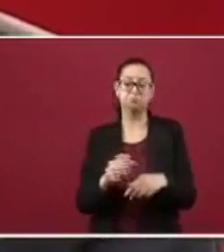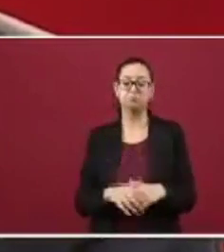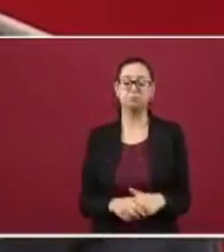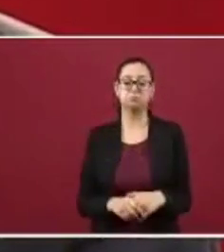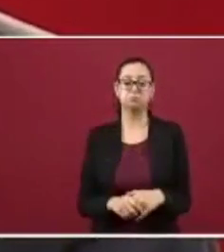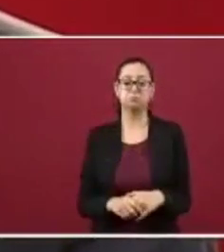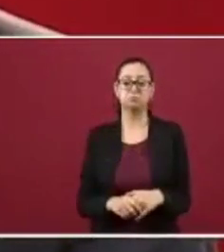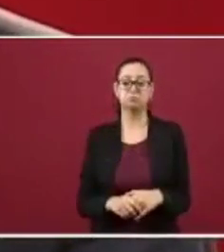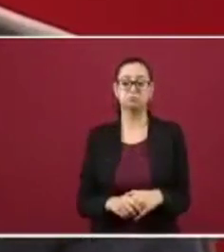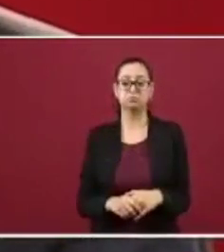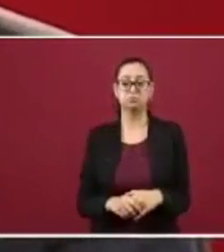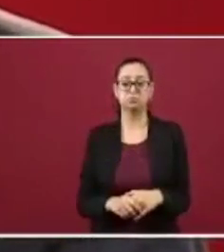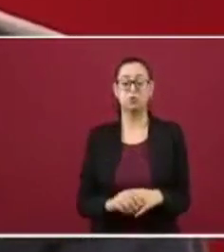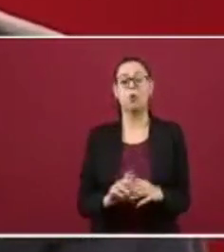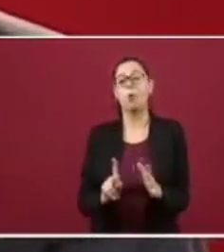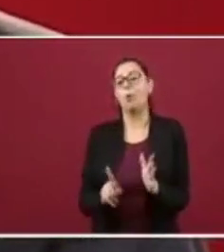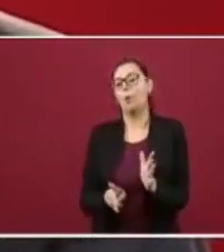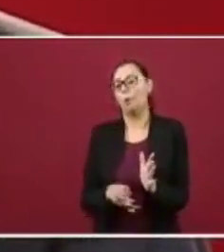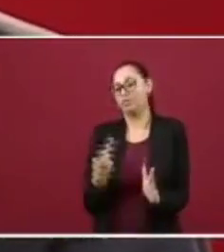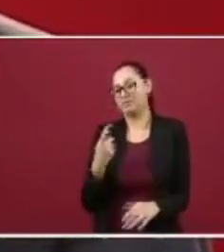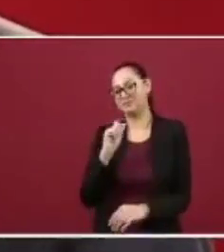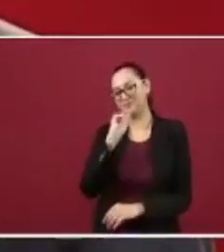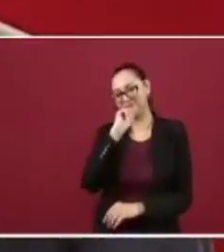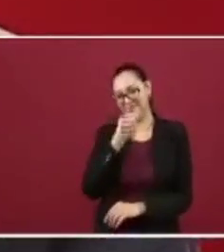volver a repetir lo de ayer.